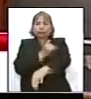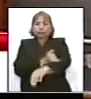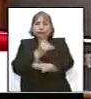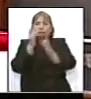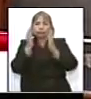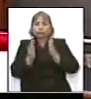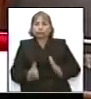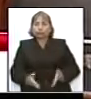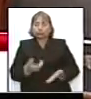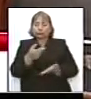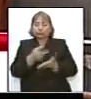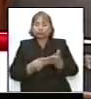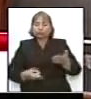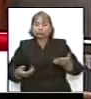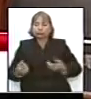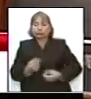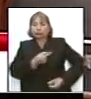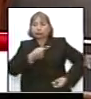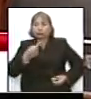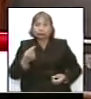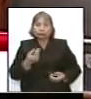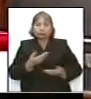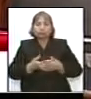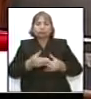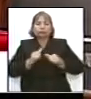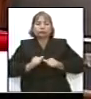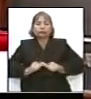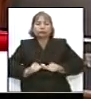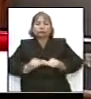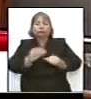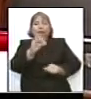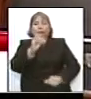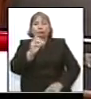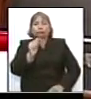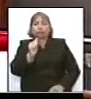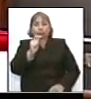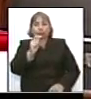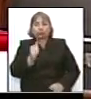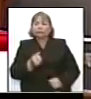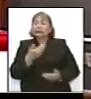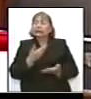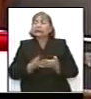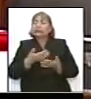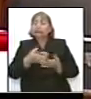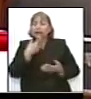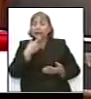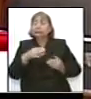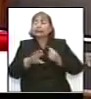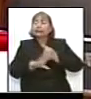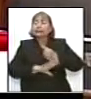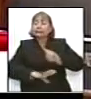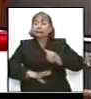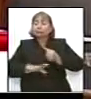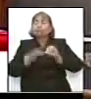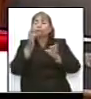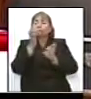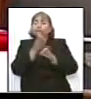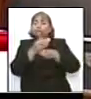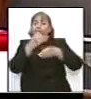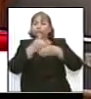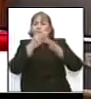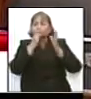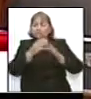solo precede a la República por larga data, sino que ha sido la base formativa